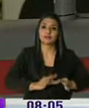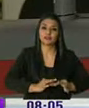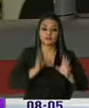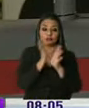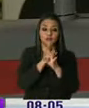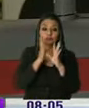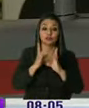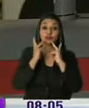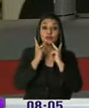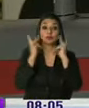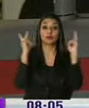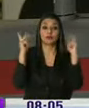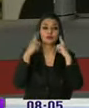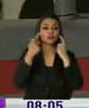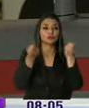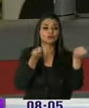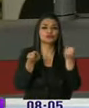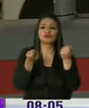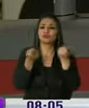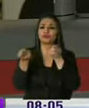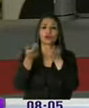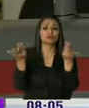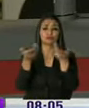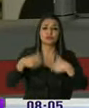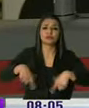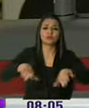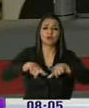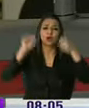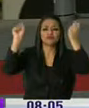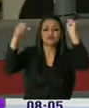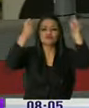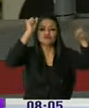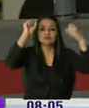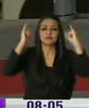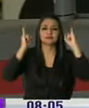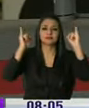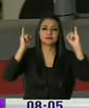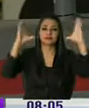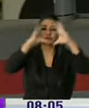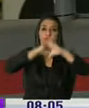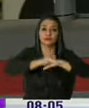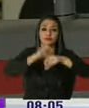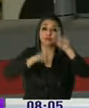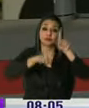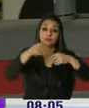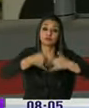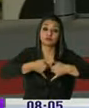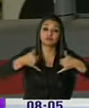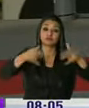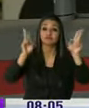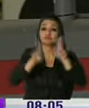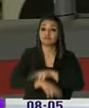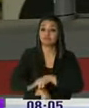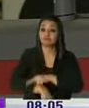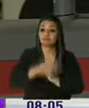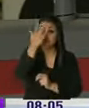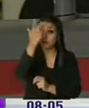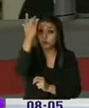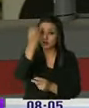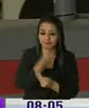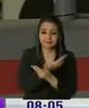funcionarios públicos realizaron un operativo de control dirigido a sitios de diversión nocturno. Varios locales, bueno, fueron clausurados. ¿El por qué?